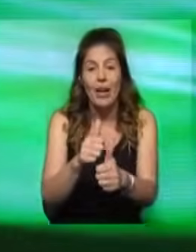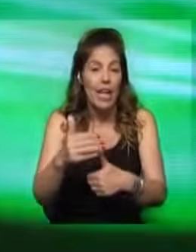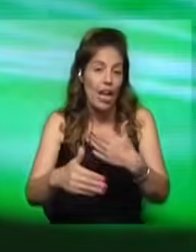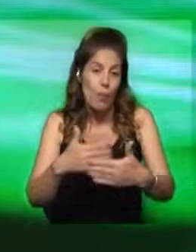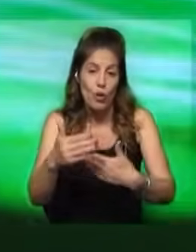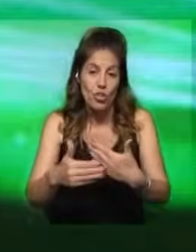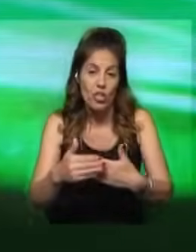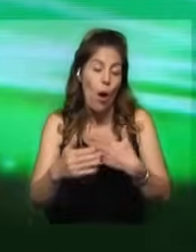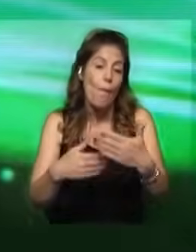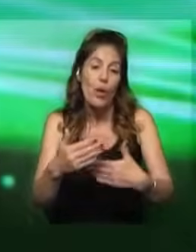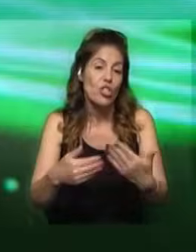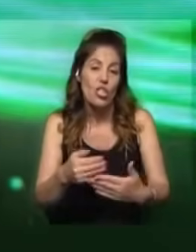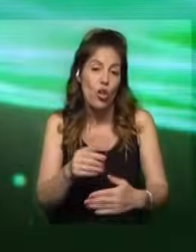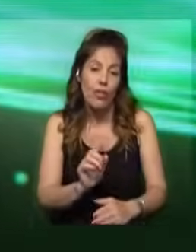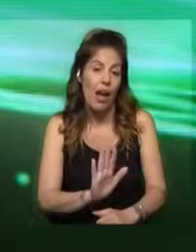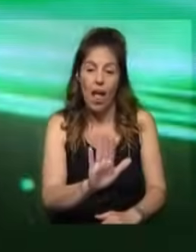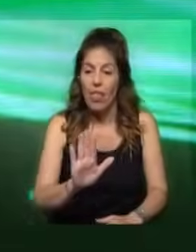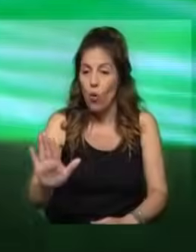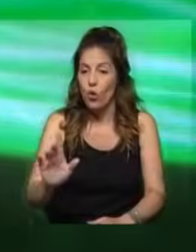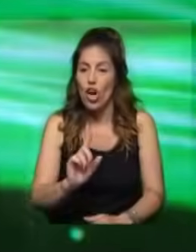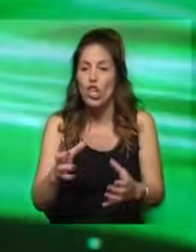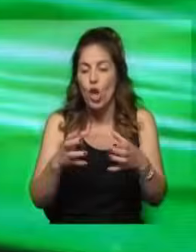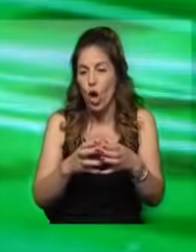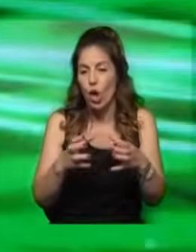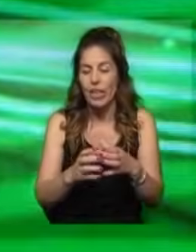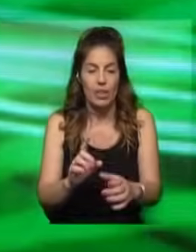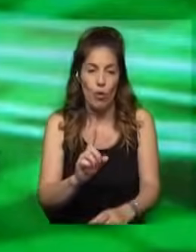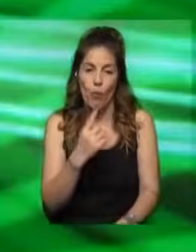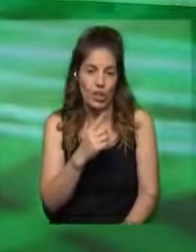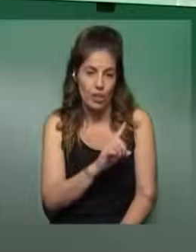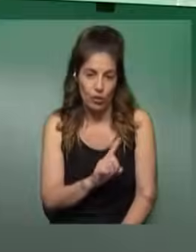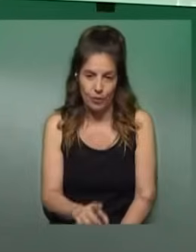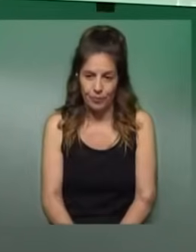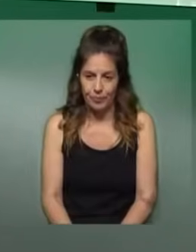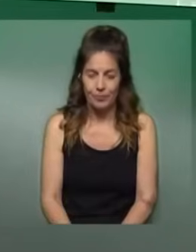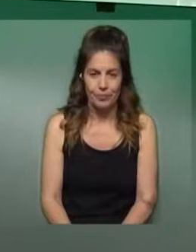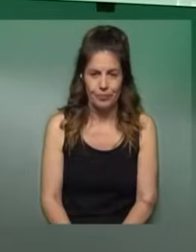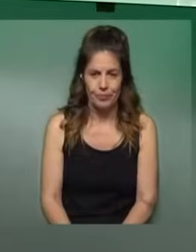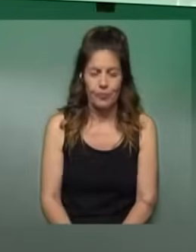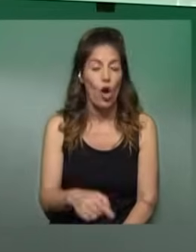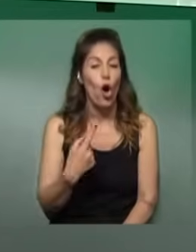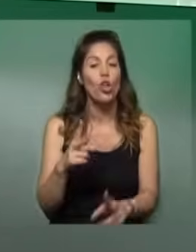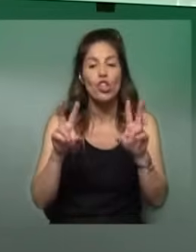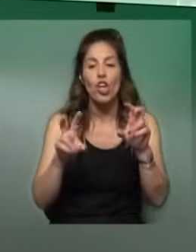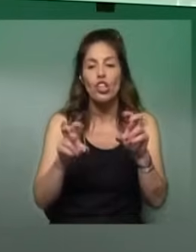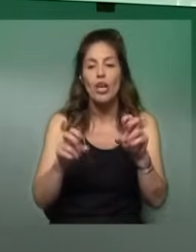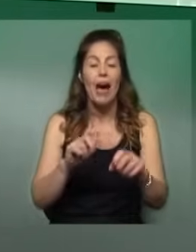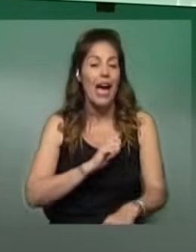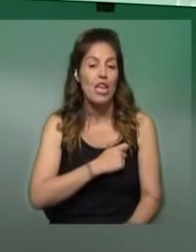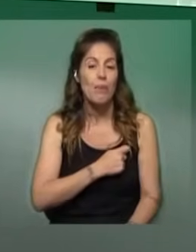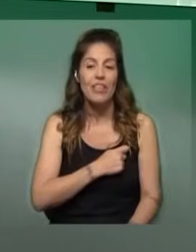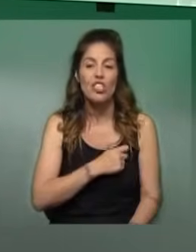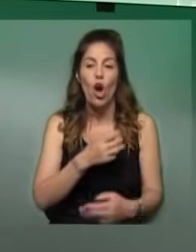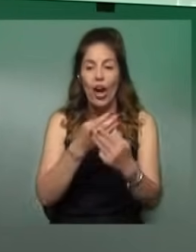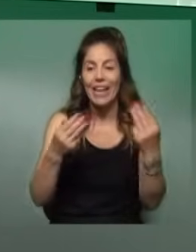proceso personalísimo y no colectivo ni político otro asunto la inspección general de